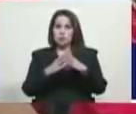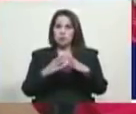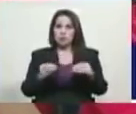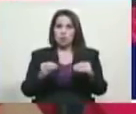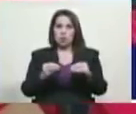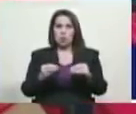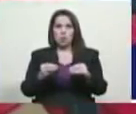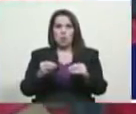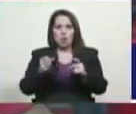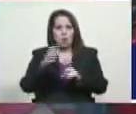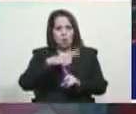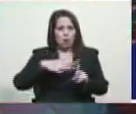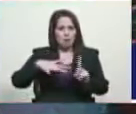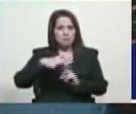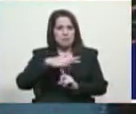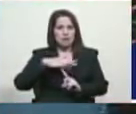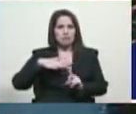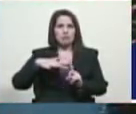en los ambientes.